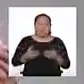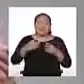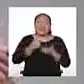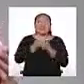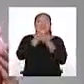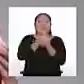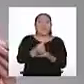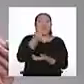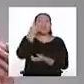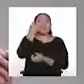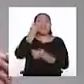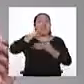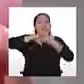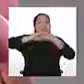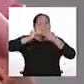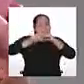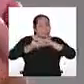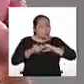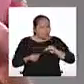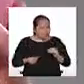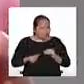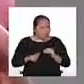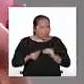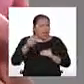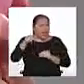nuestra historia como sociedad.